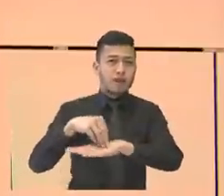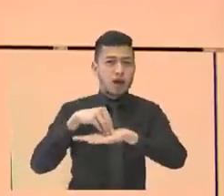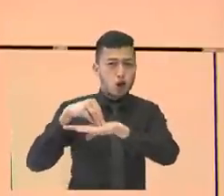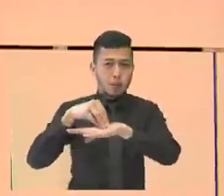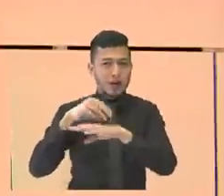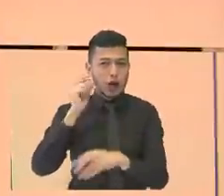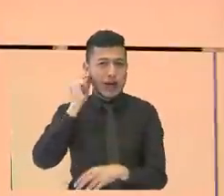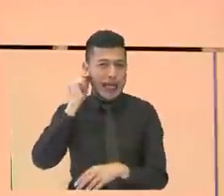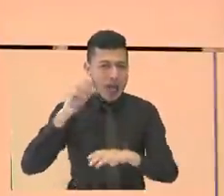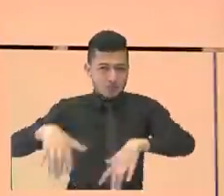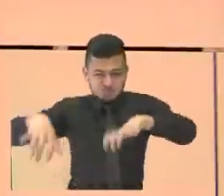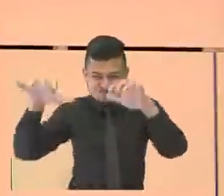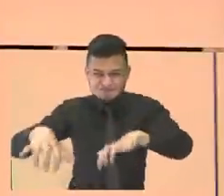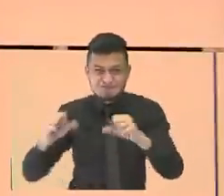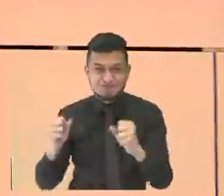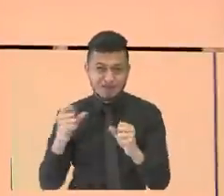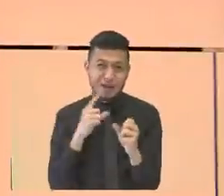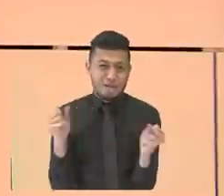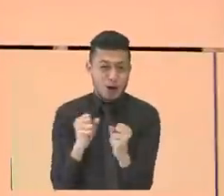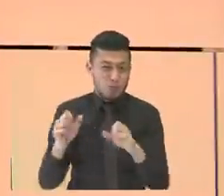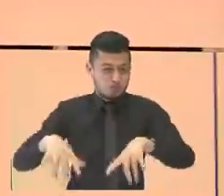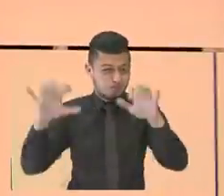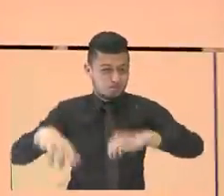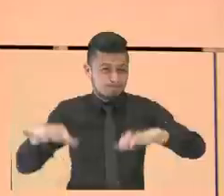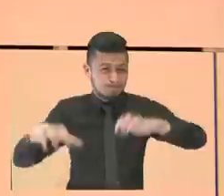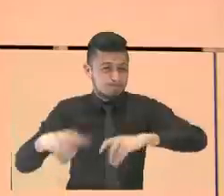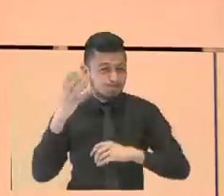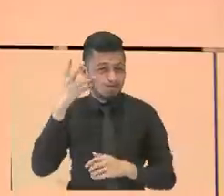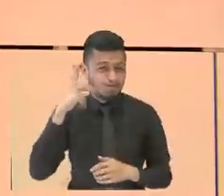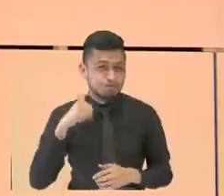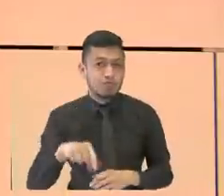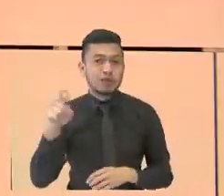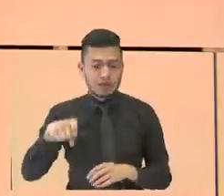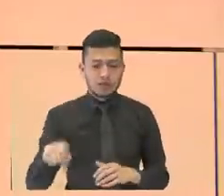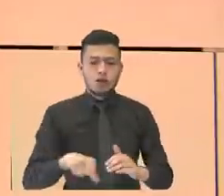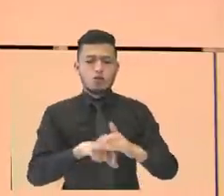temporada invernal, tengamos un drenaje natural, bien hecho.